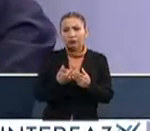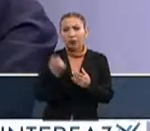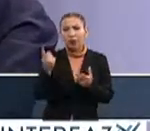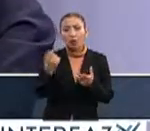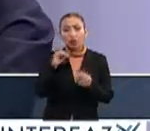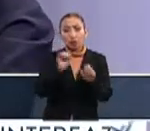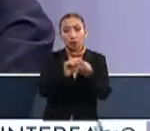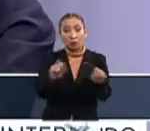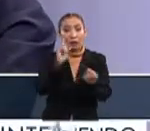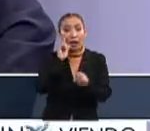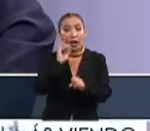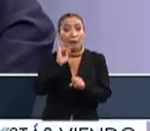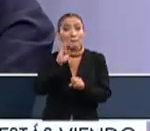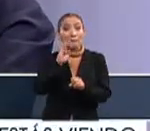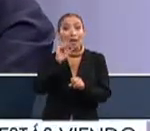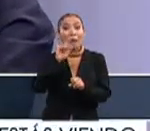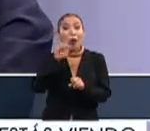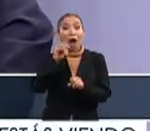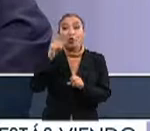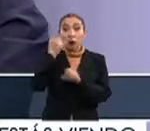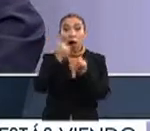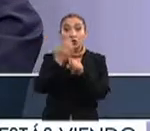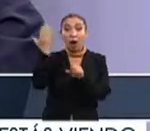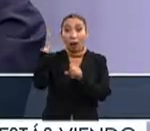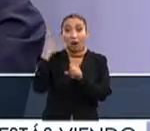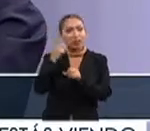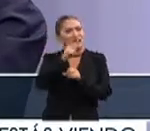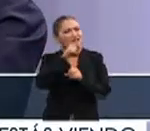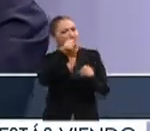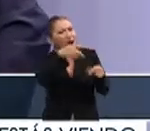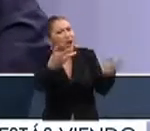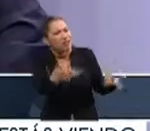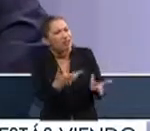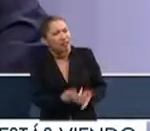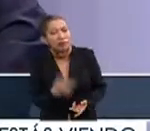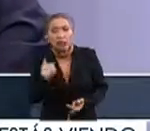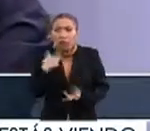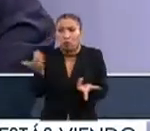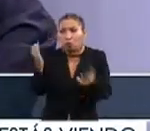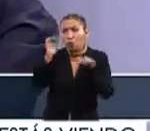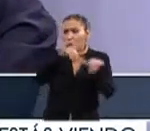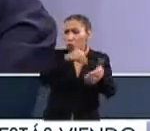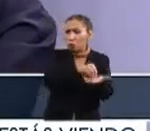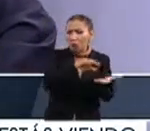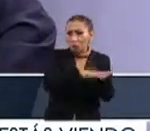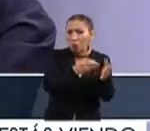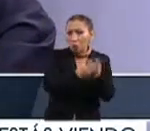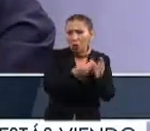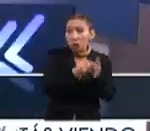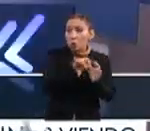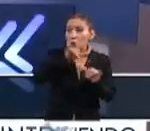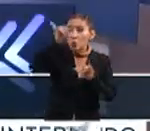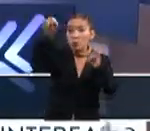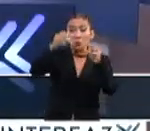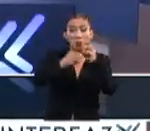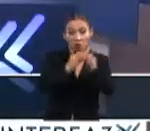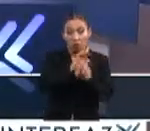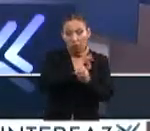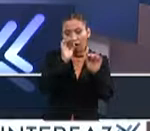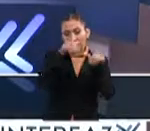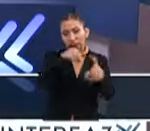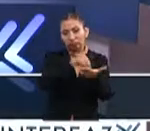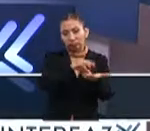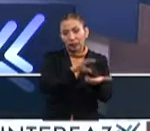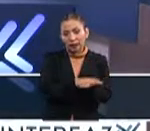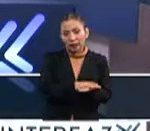una sobrina en Bilbao, sí, el año pasado. Tío, ¿qué haces ahí? Bueno, pues inscríbete, ¿no? Entonces, ojalá se puedan